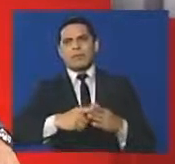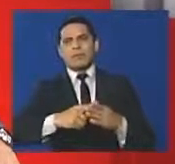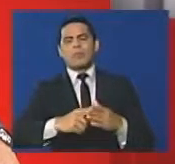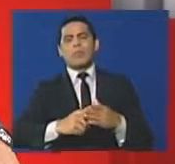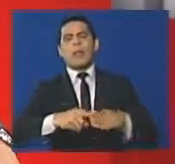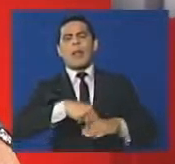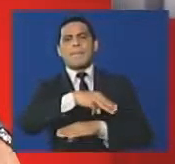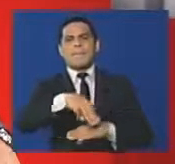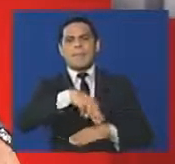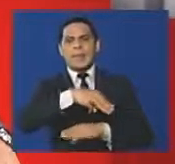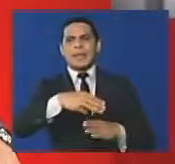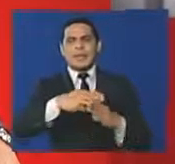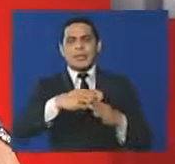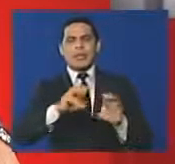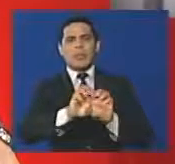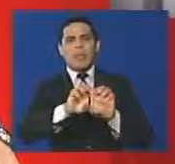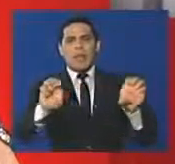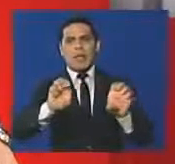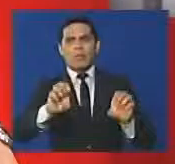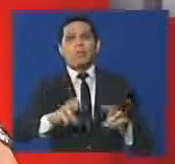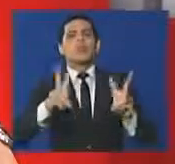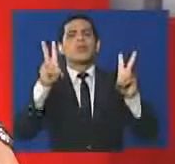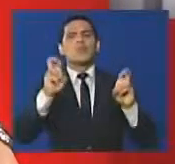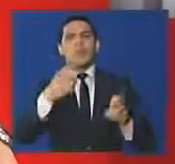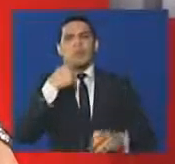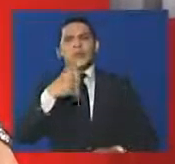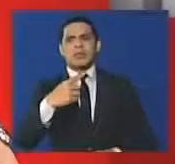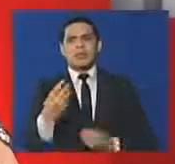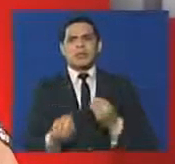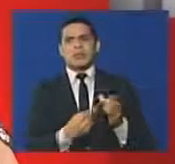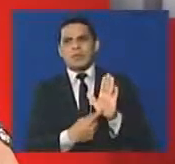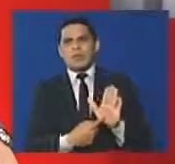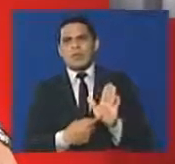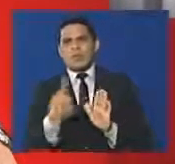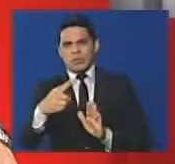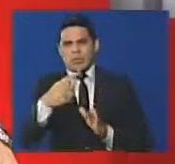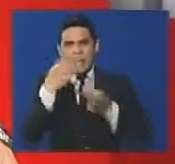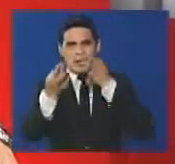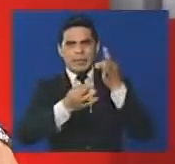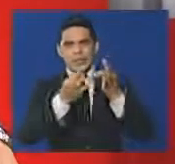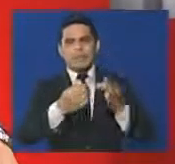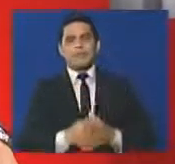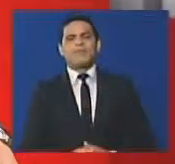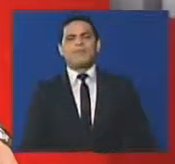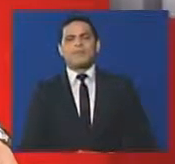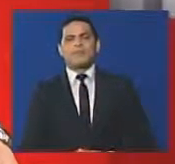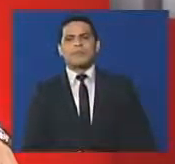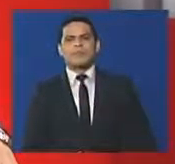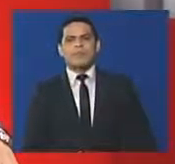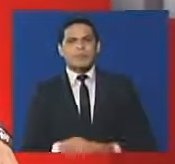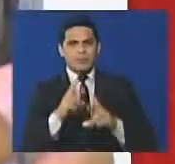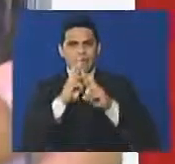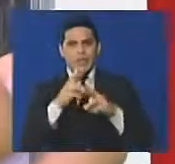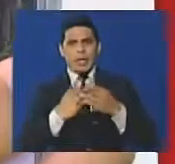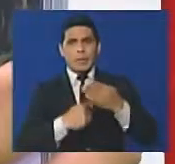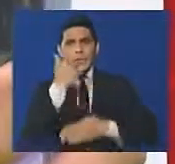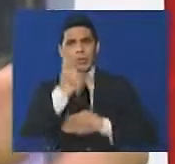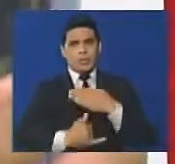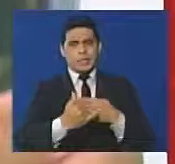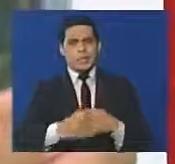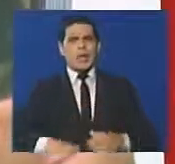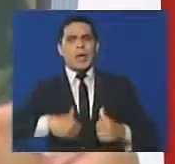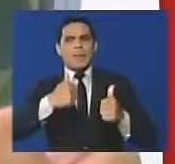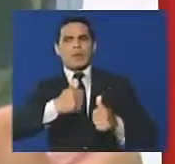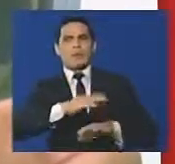el Ministerio del Poder Popular para la Educación. ¿Este es nuevo que tengo en la mano? Cuéntenos. Bueno, ese proyecto